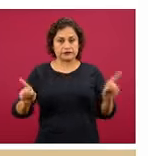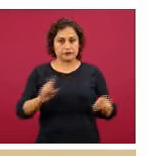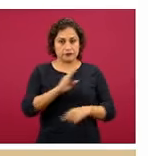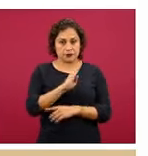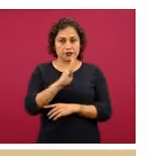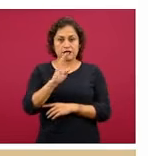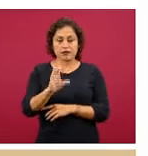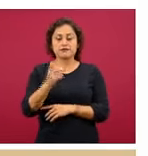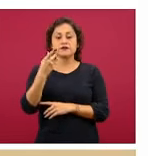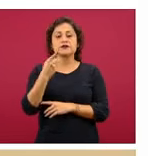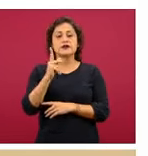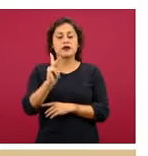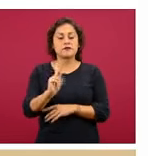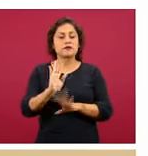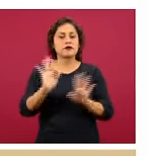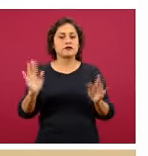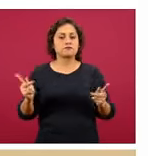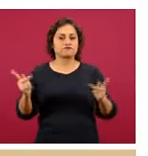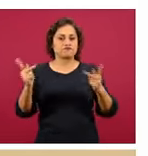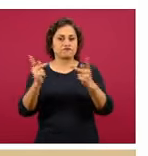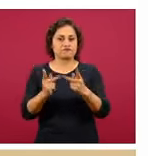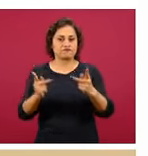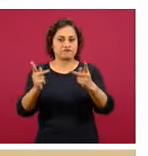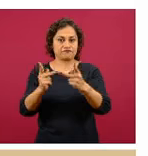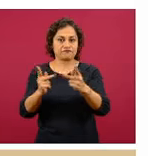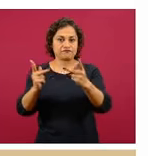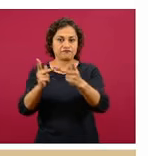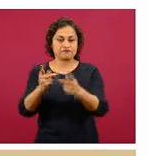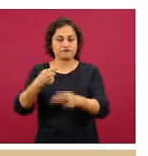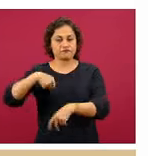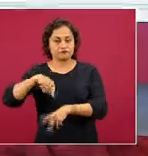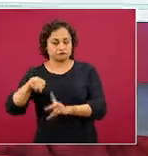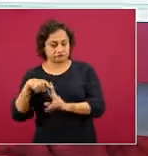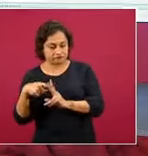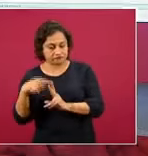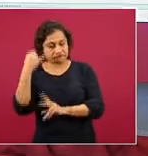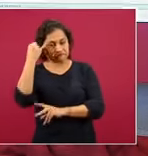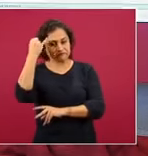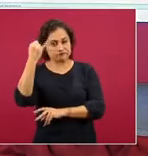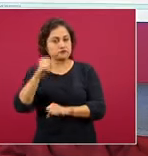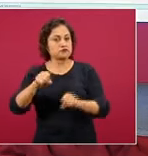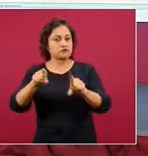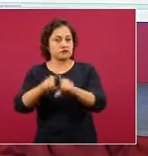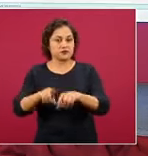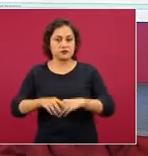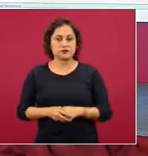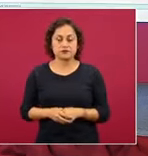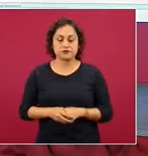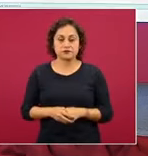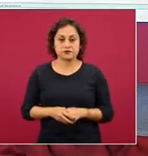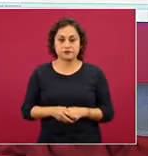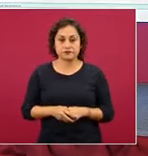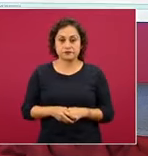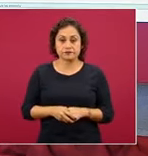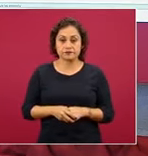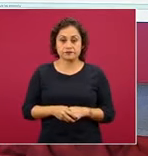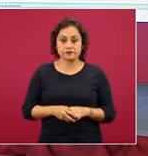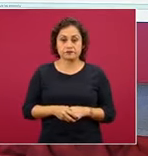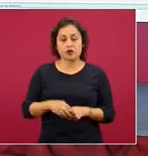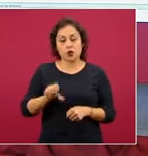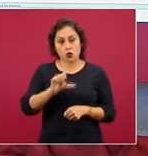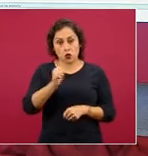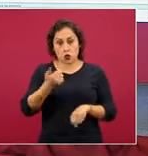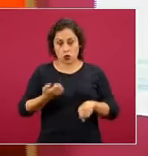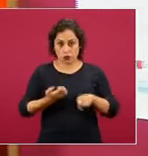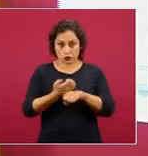semanas realmente estamos en el mismo rango de lo esperado de acuerdo a los últimos 5 años. También muy parecido